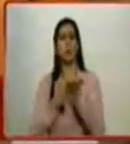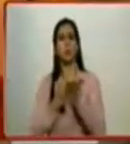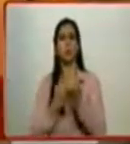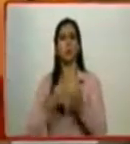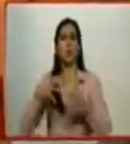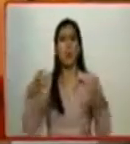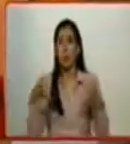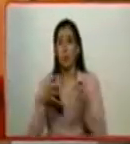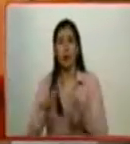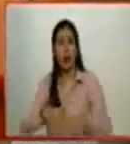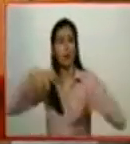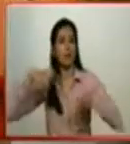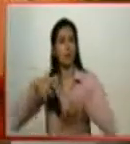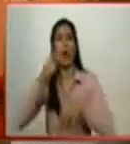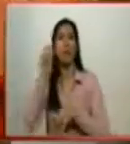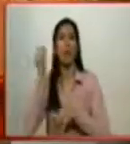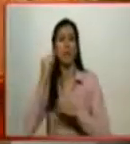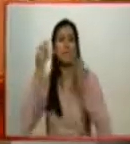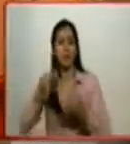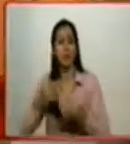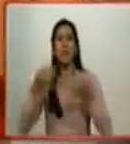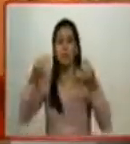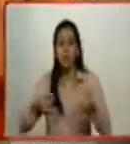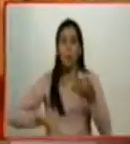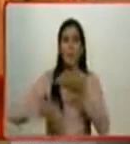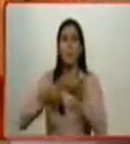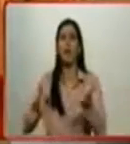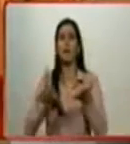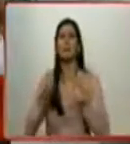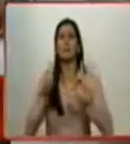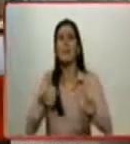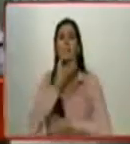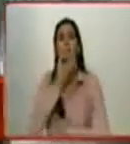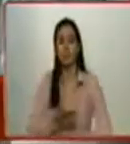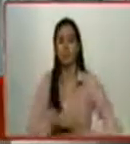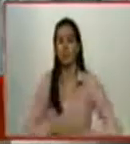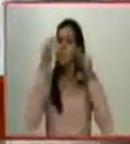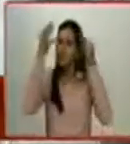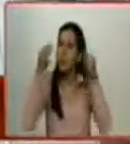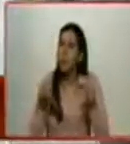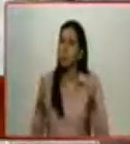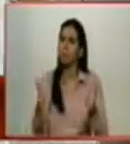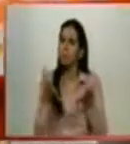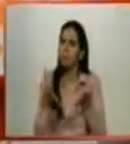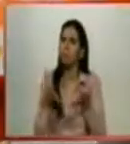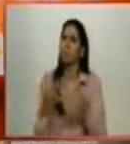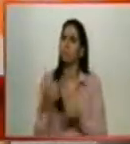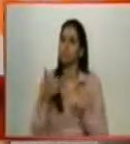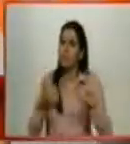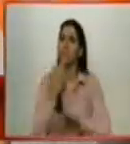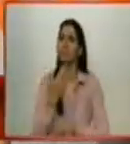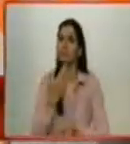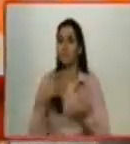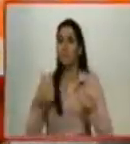y hombres que sin duda vamos a garantizar la victoria electoral el próximo 6 de diciembre. Para garantizar que nuestra asamblea sea roja rojita,